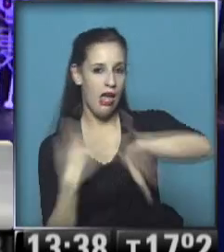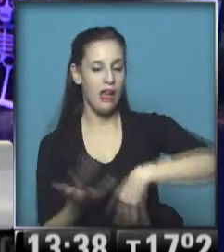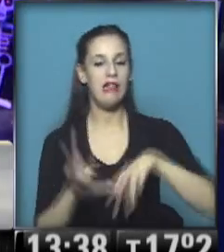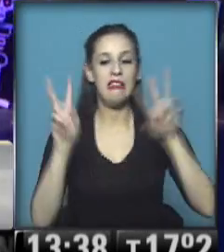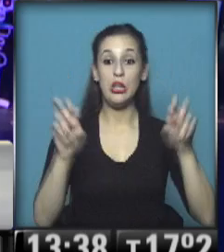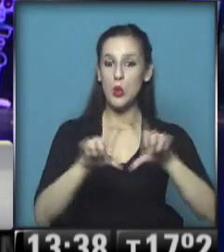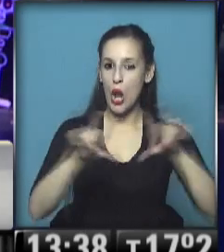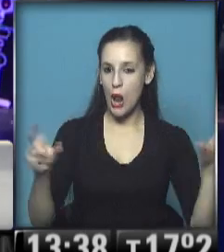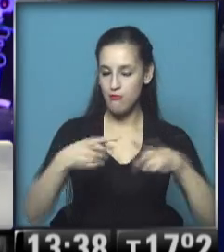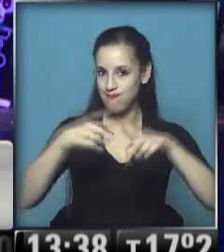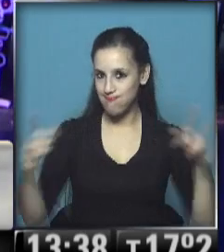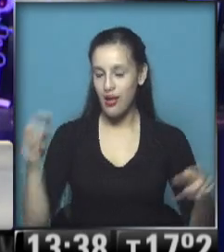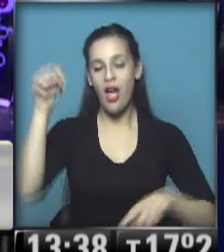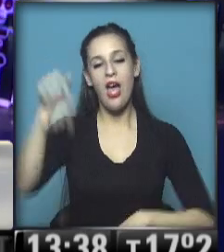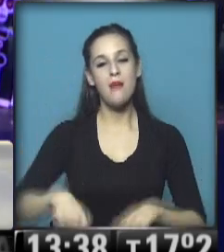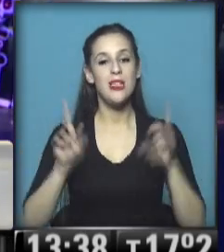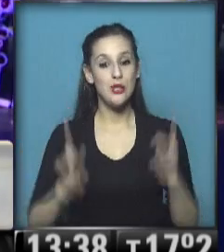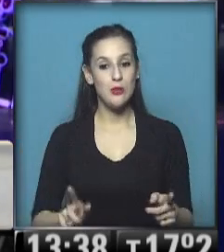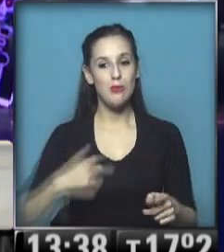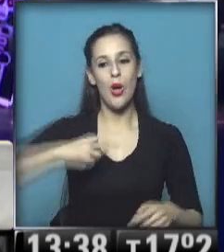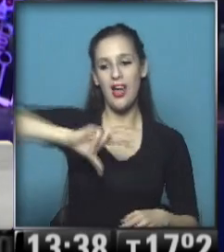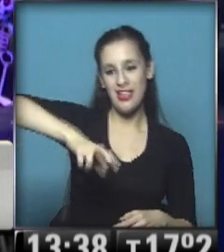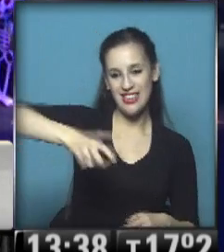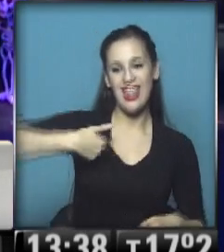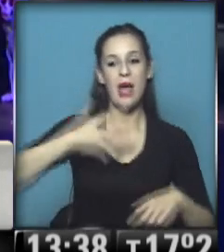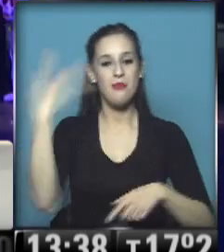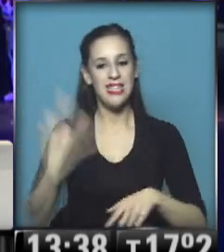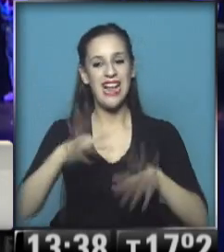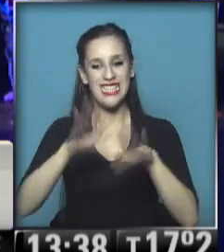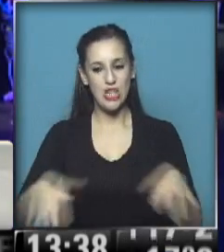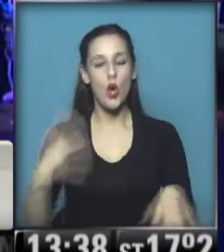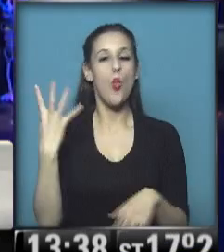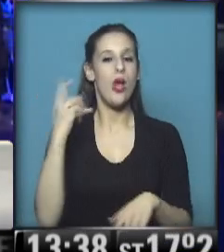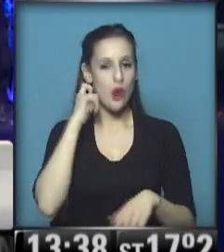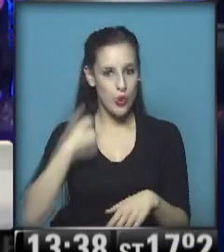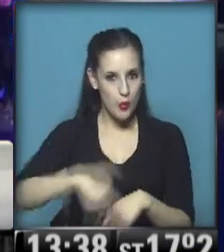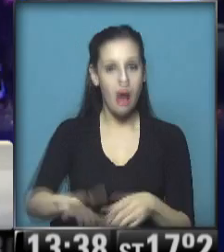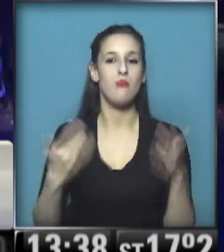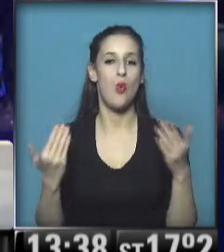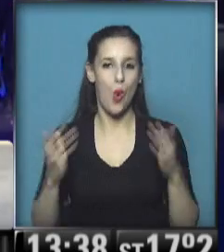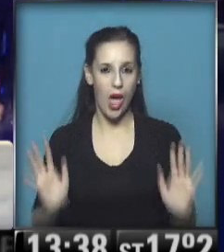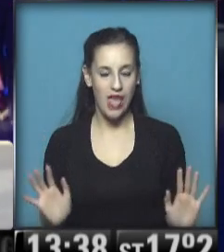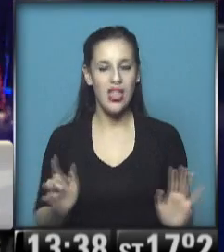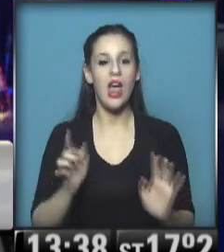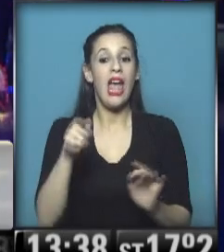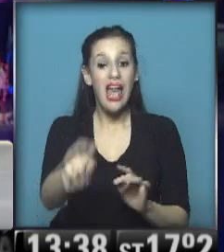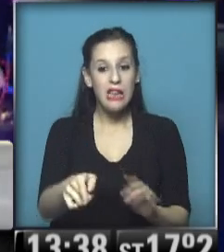título para este espectáculo que está pensado para chicos a partir de los 4 años y que, repito, es difícil no